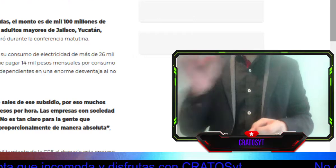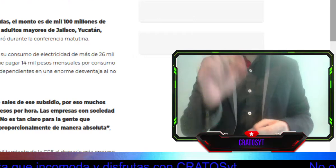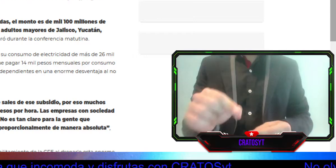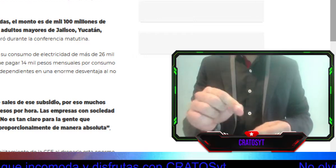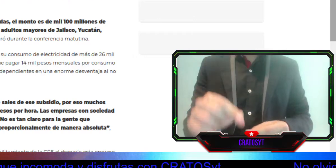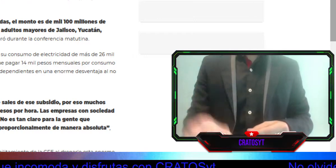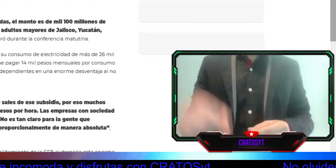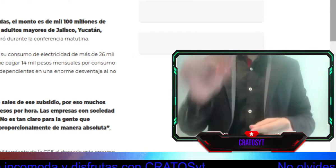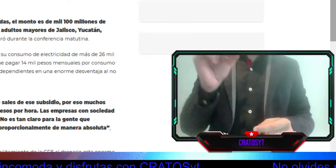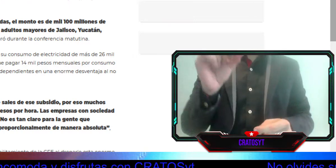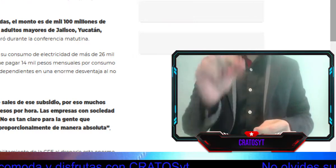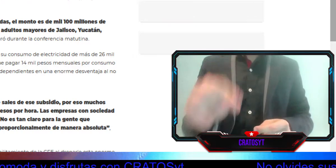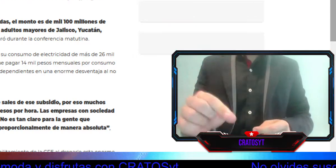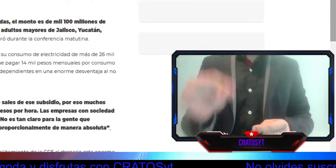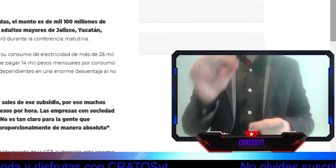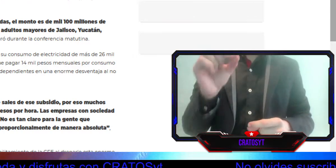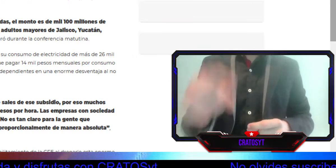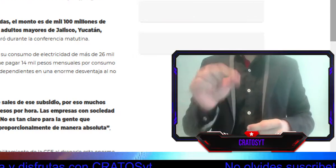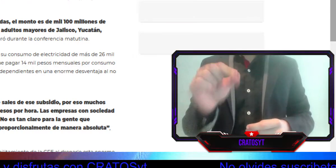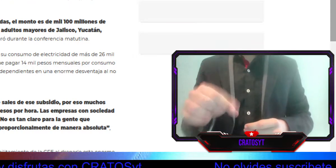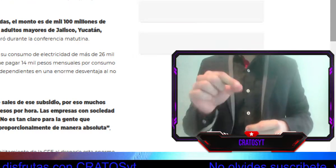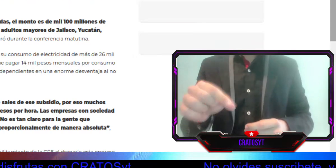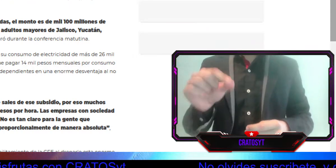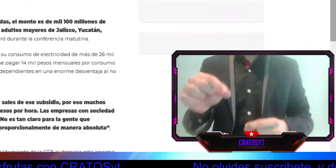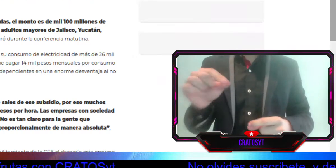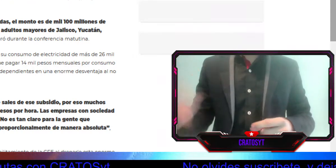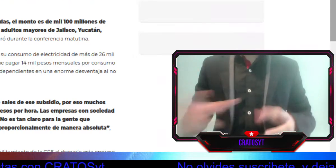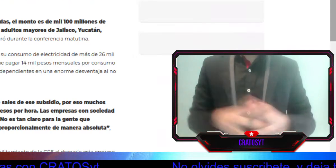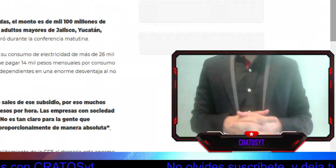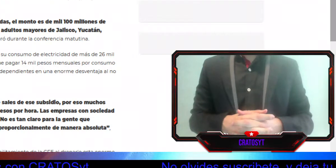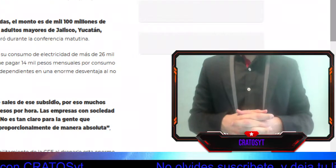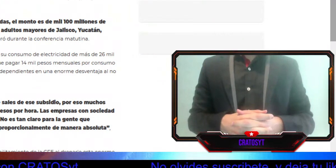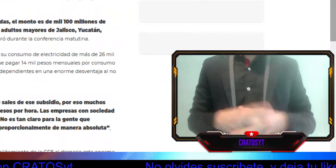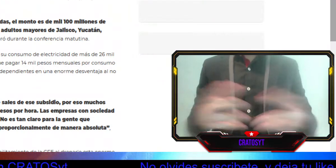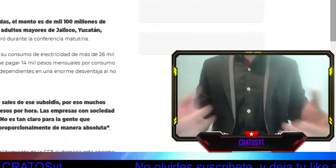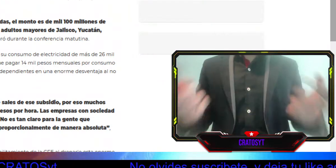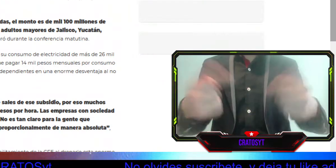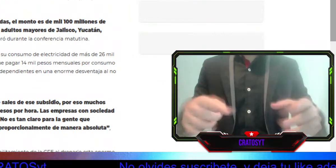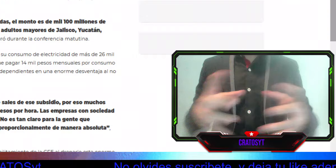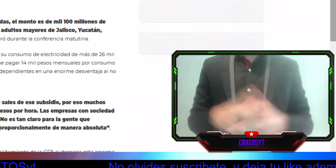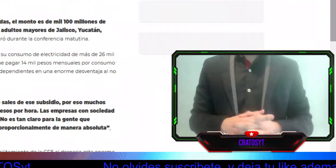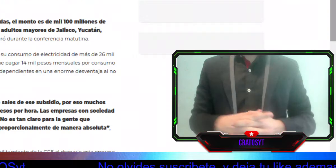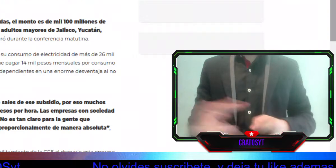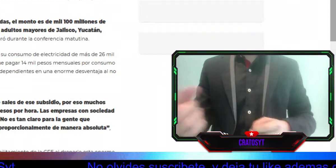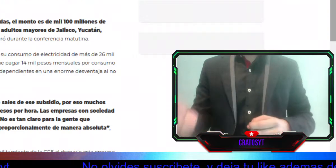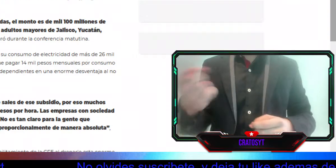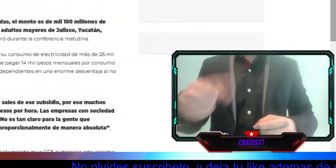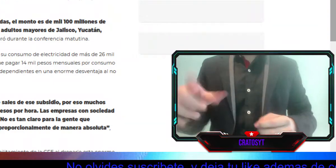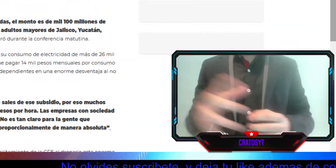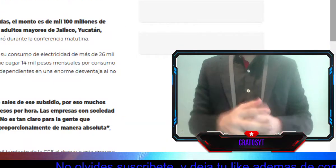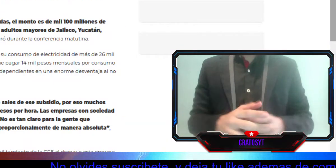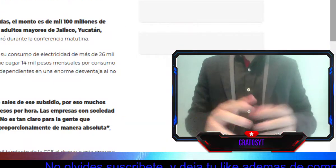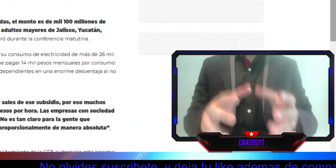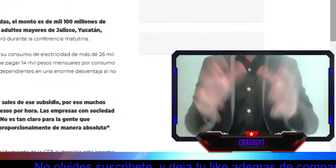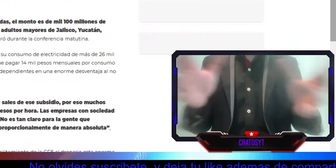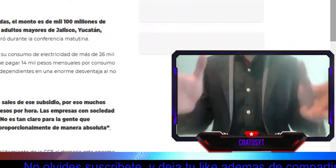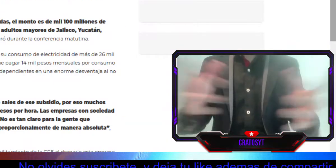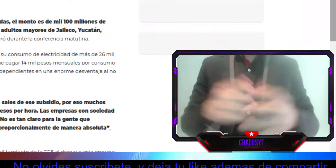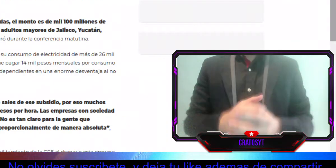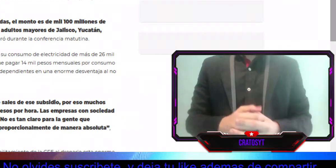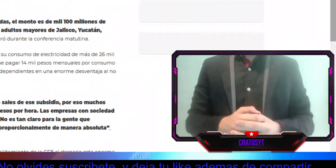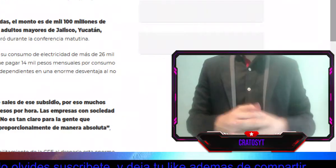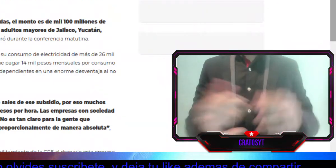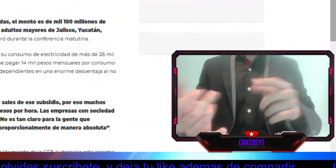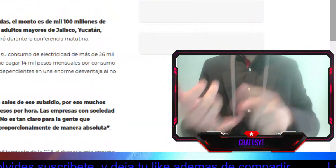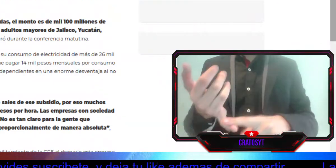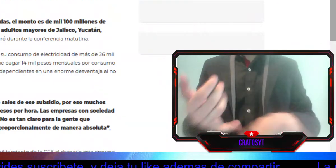en subsidios 417,000 millones de pesos. Imagínense si ese dinero nosotros lo hubiéramos invertido, vamos a decir,